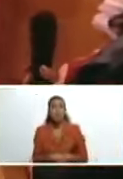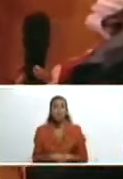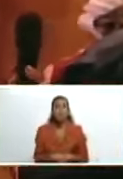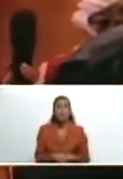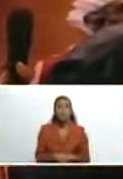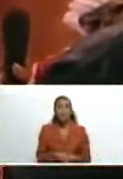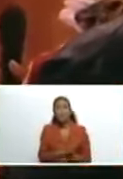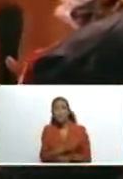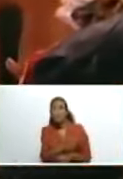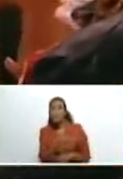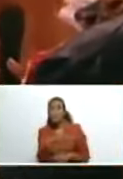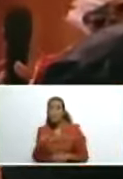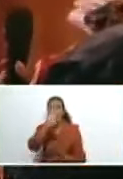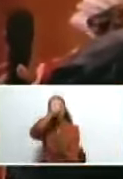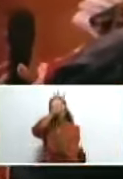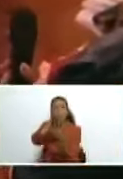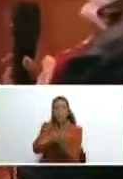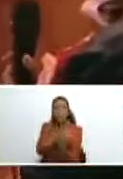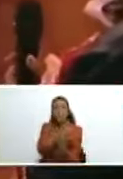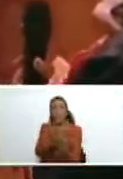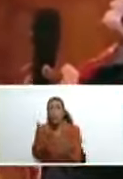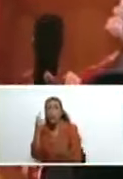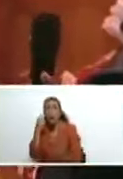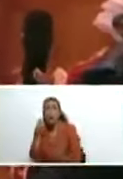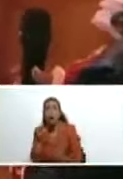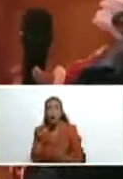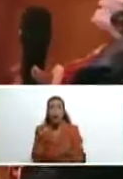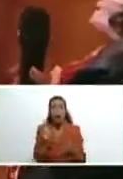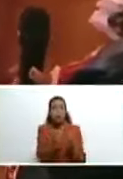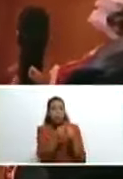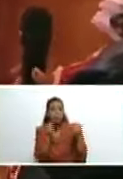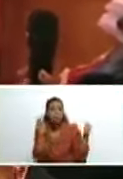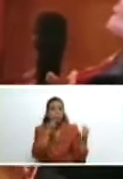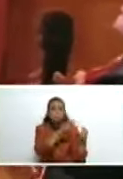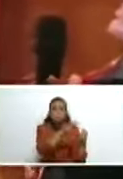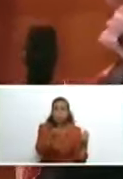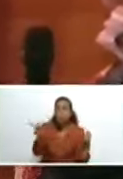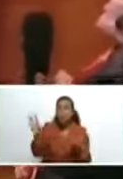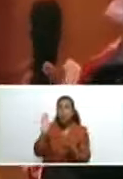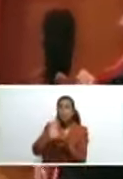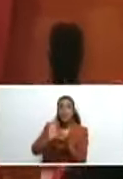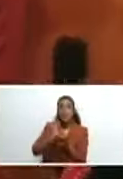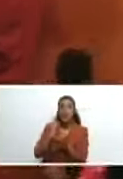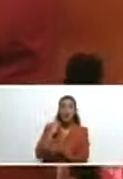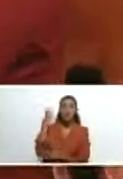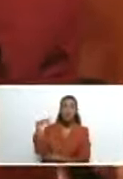Nahum, Carmen, compañero de